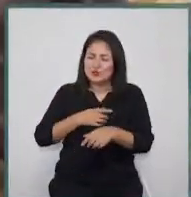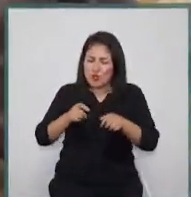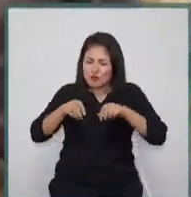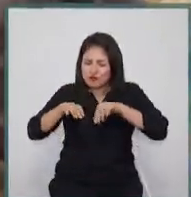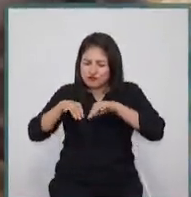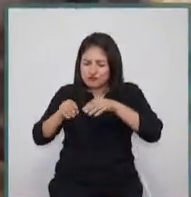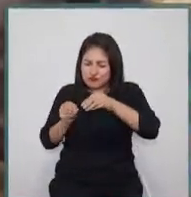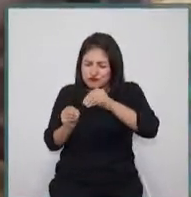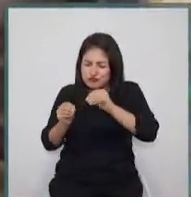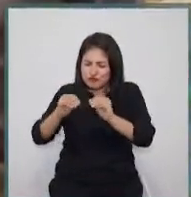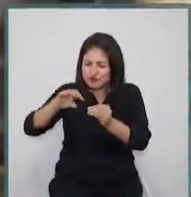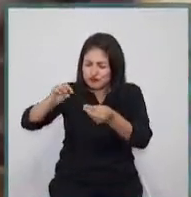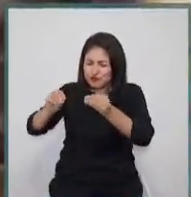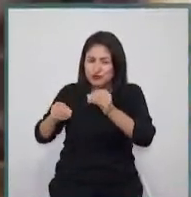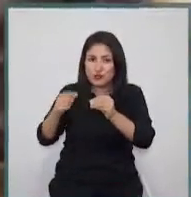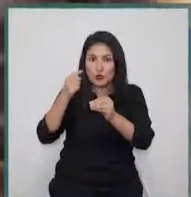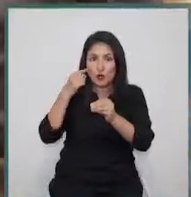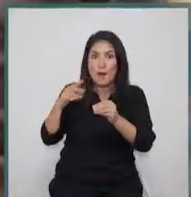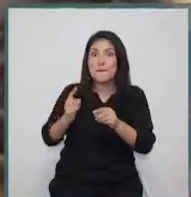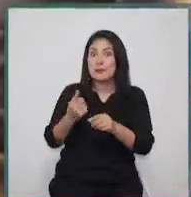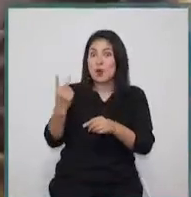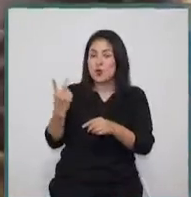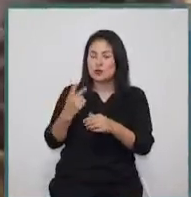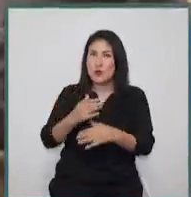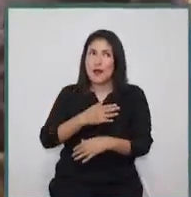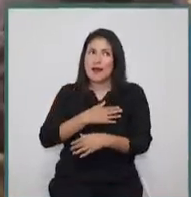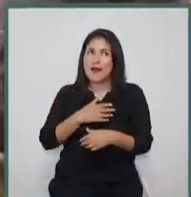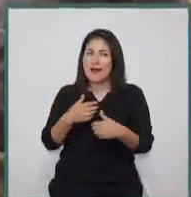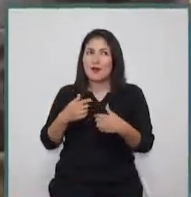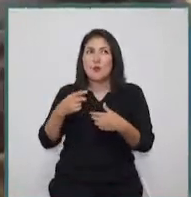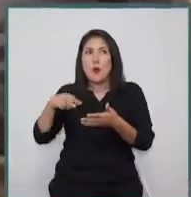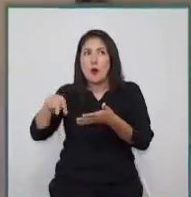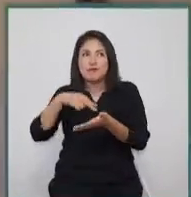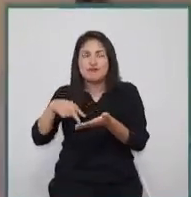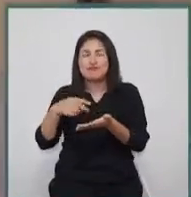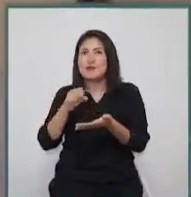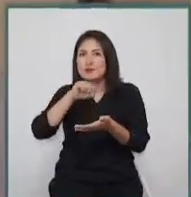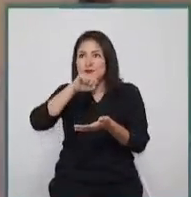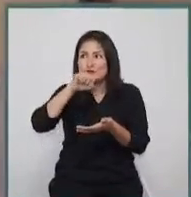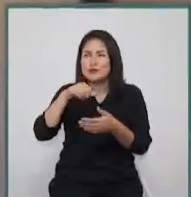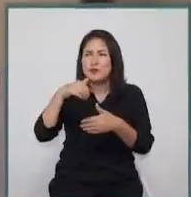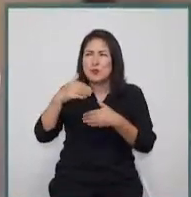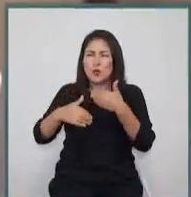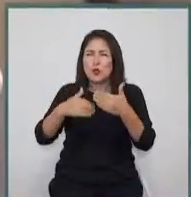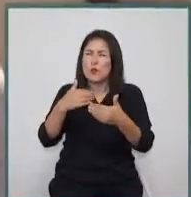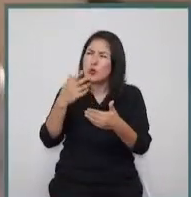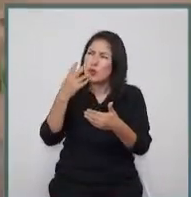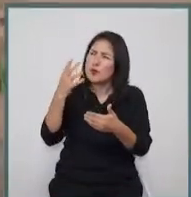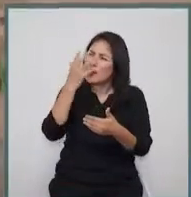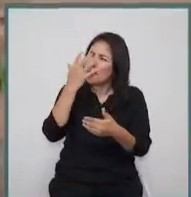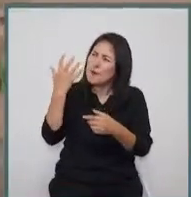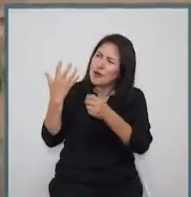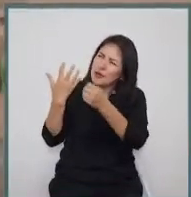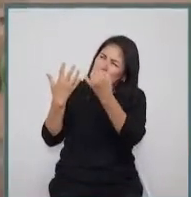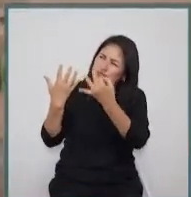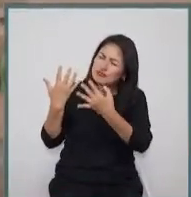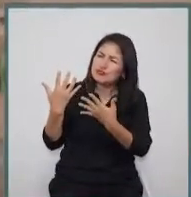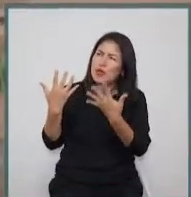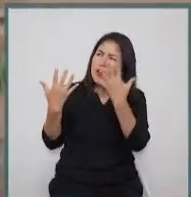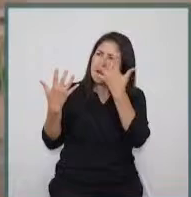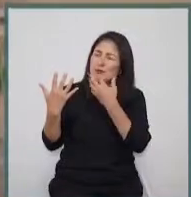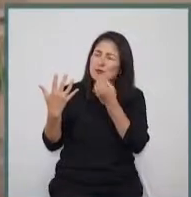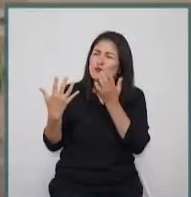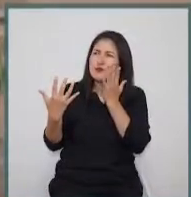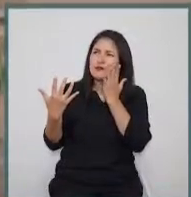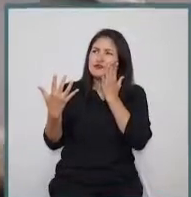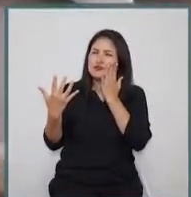las máscaras. Primero nació un amor entre ustedes por las danzas. Después poco a poco se fueron enamorando de todos los implementos que